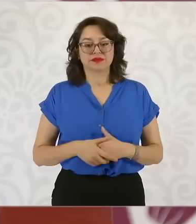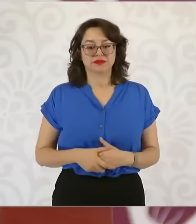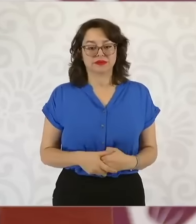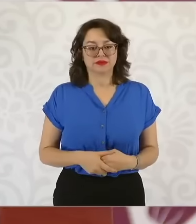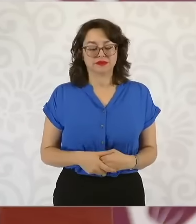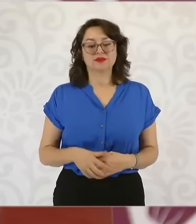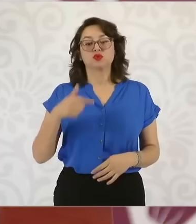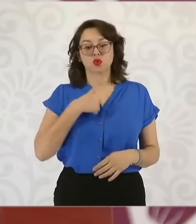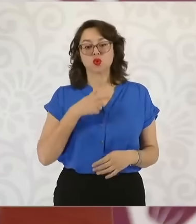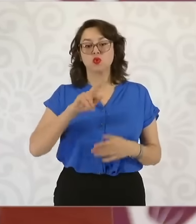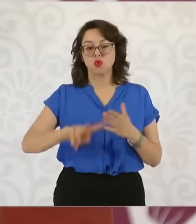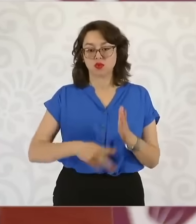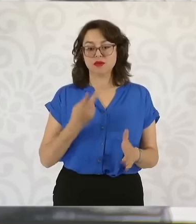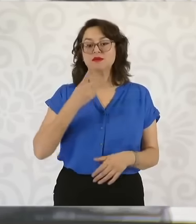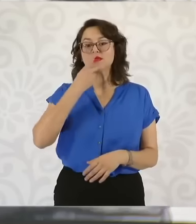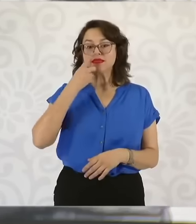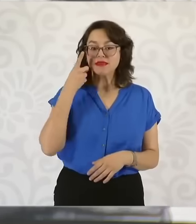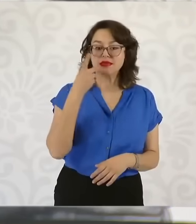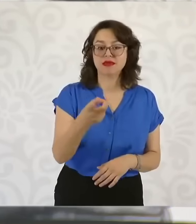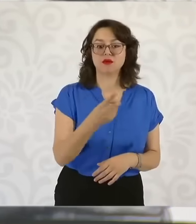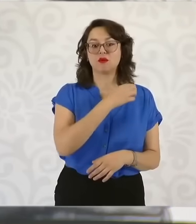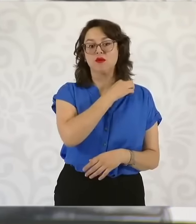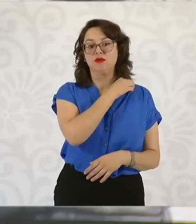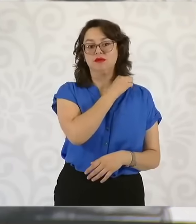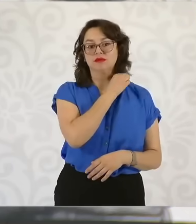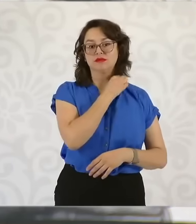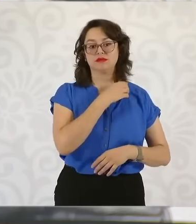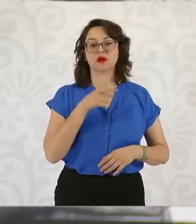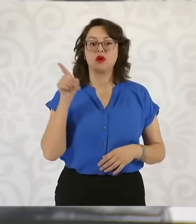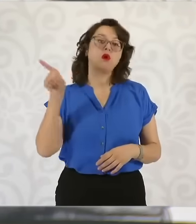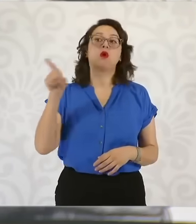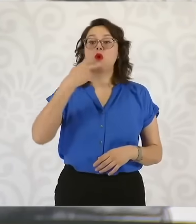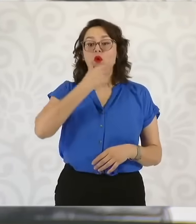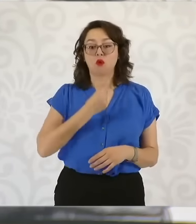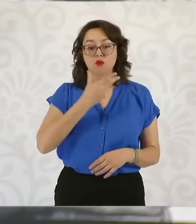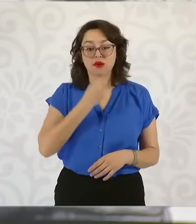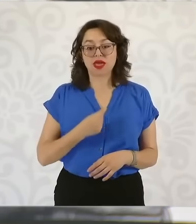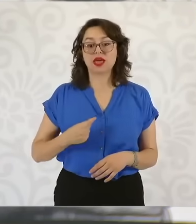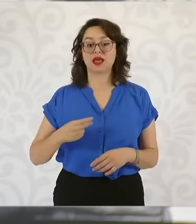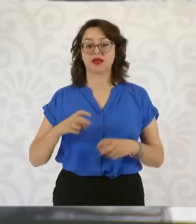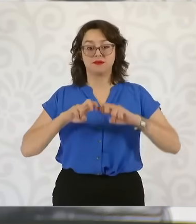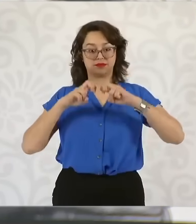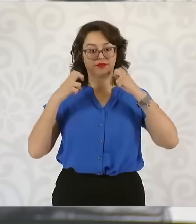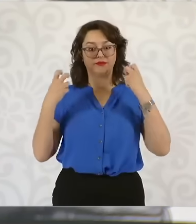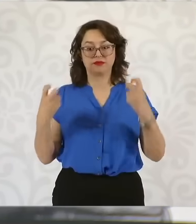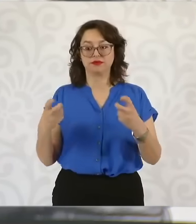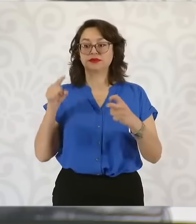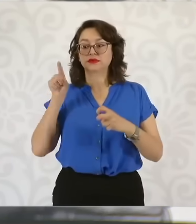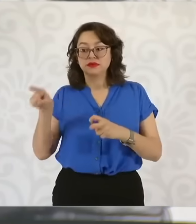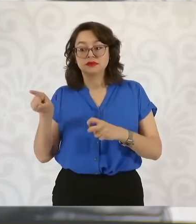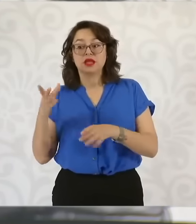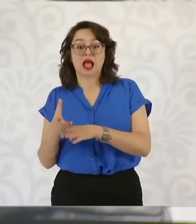que por cierto suspendieron el caso, de un ministro que fue director del